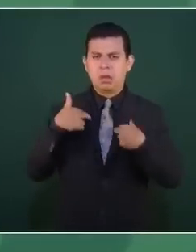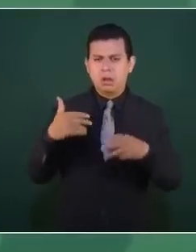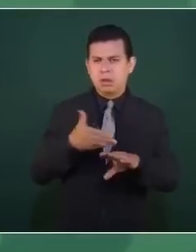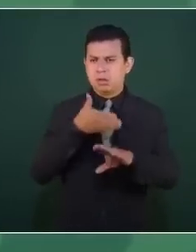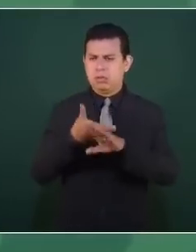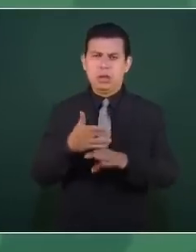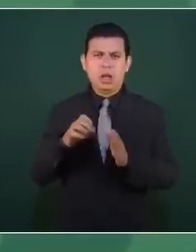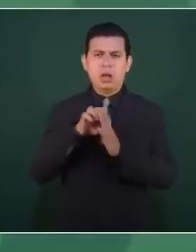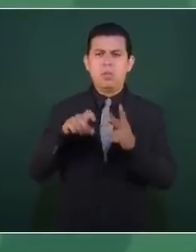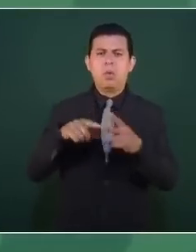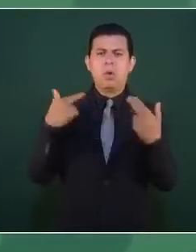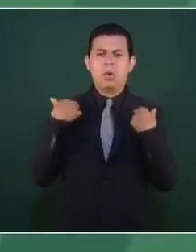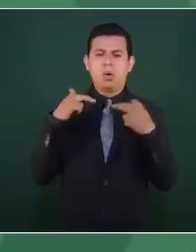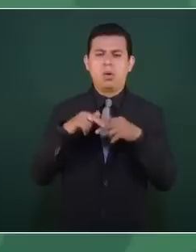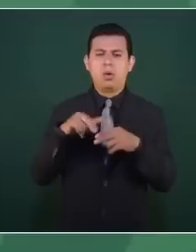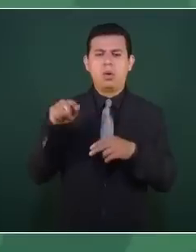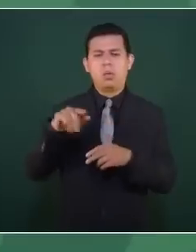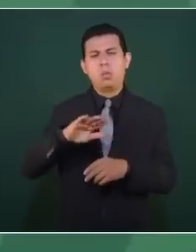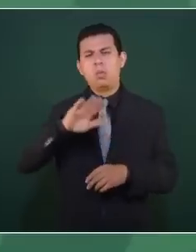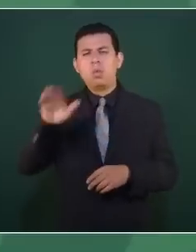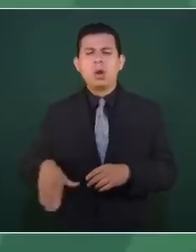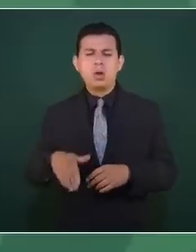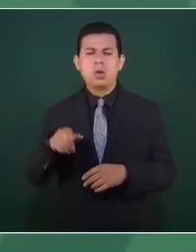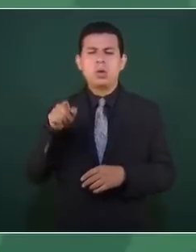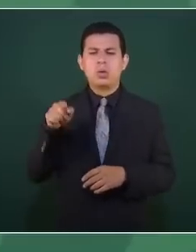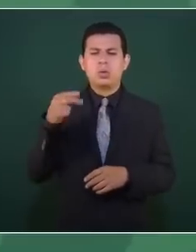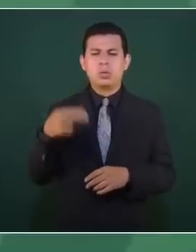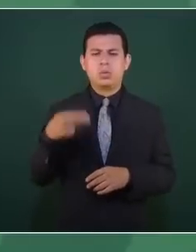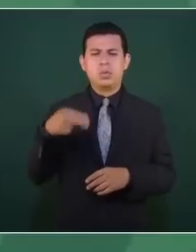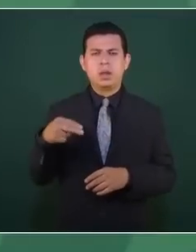al maestro finado